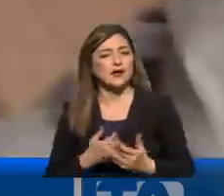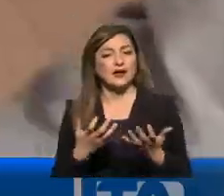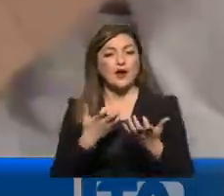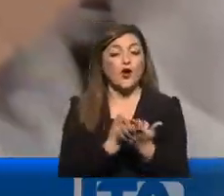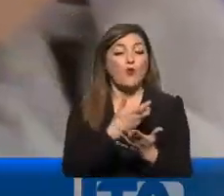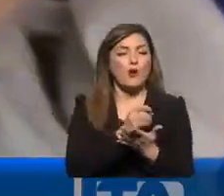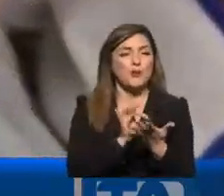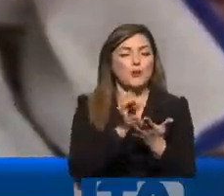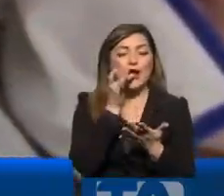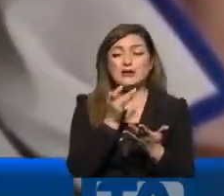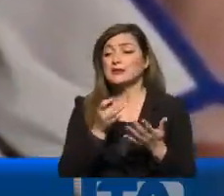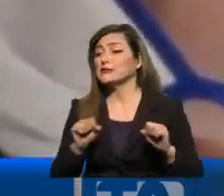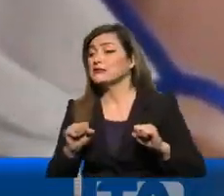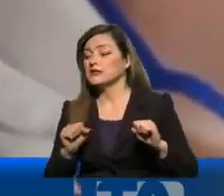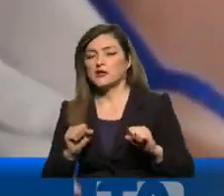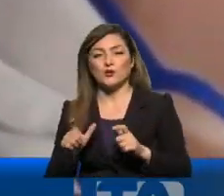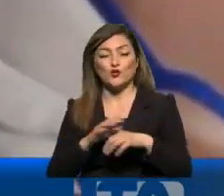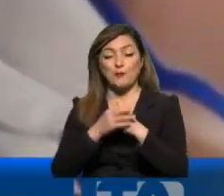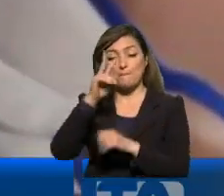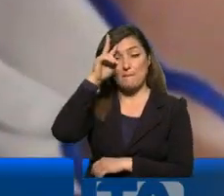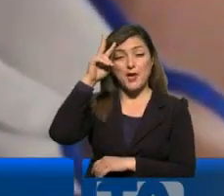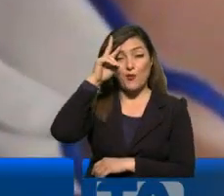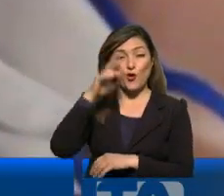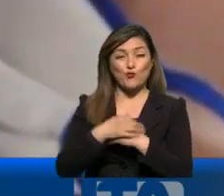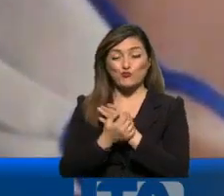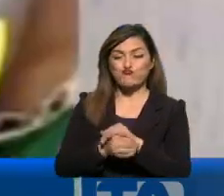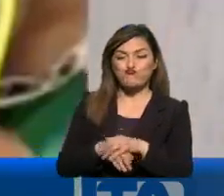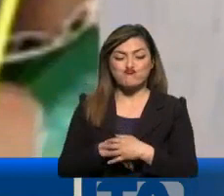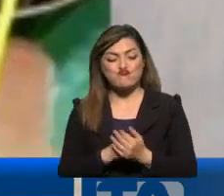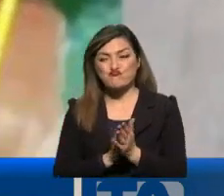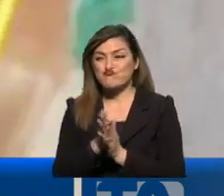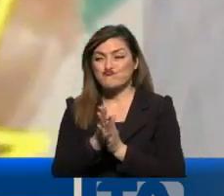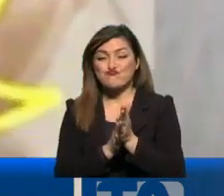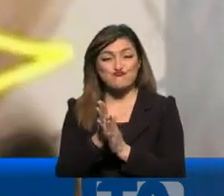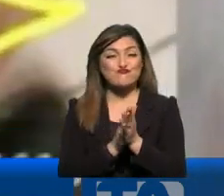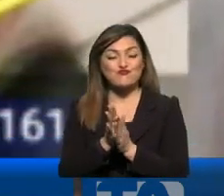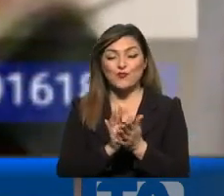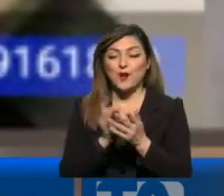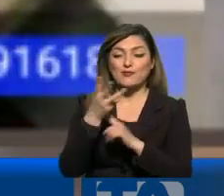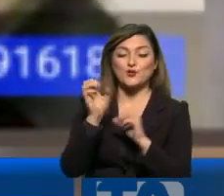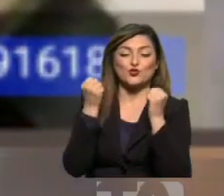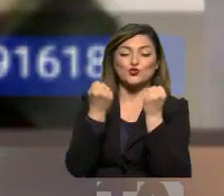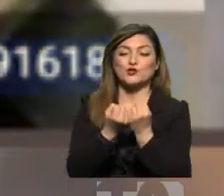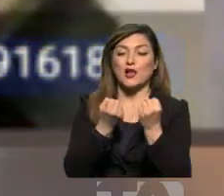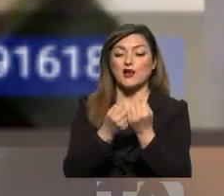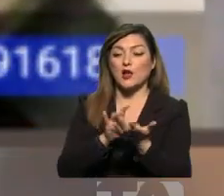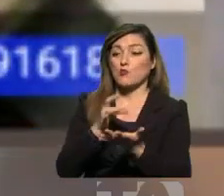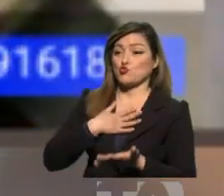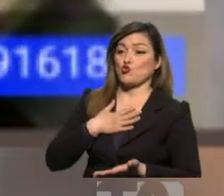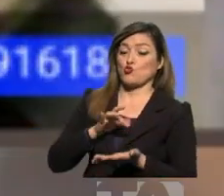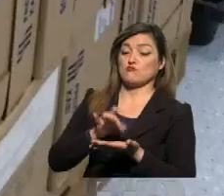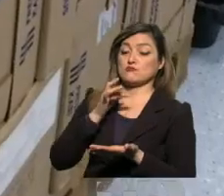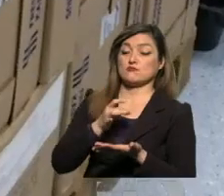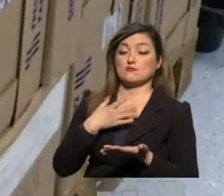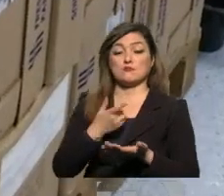algunos intentaron hacer negocios del dolor y la desesperación de otros usando sus redes sociales que luego supimos se sabrán